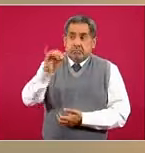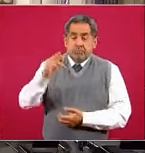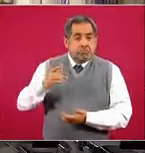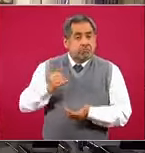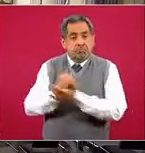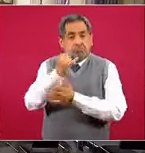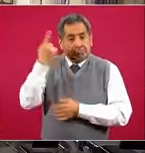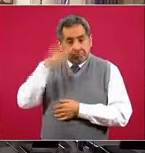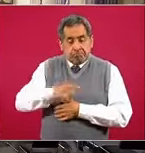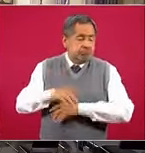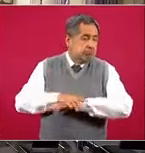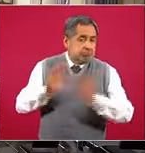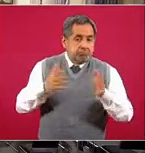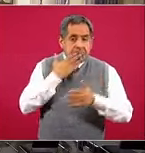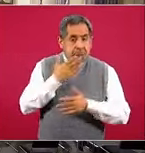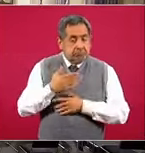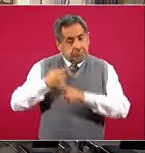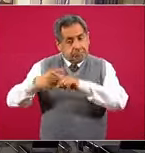en diferentes